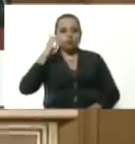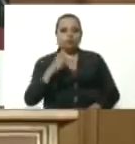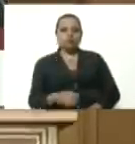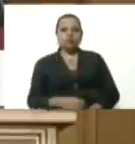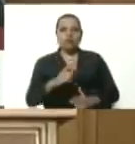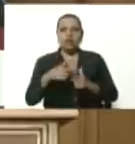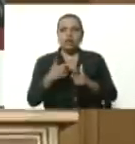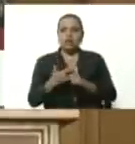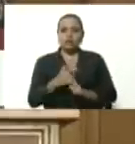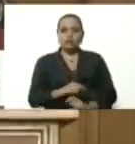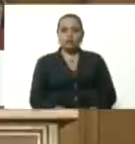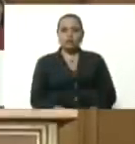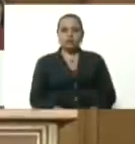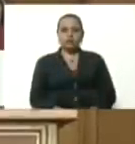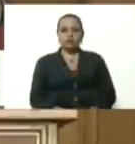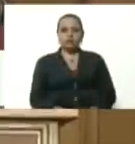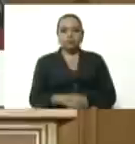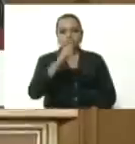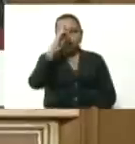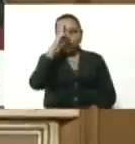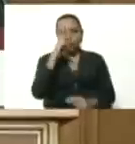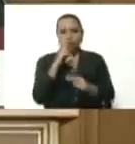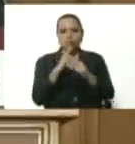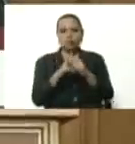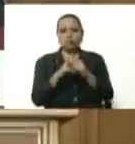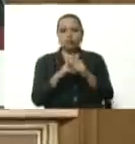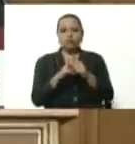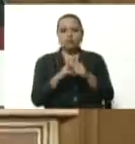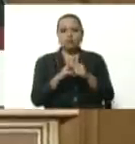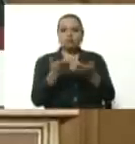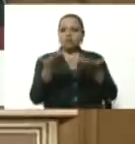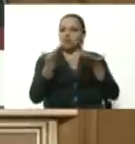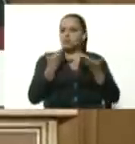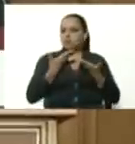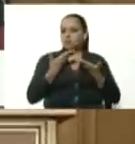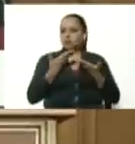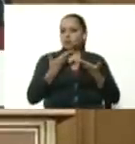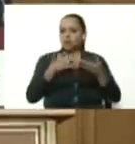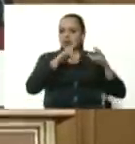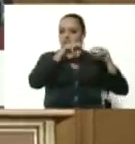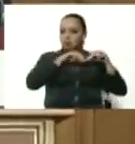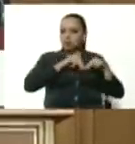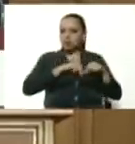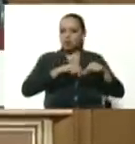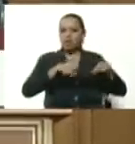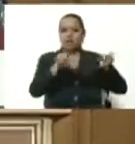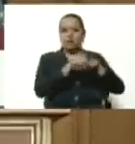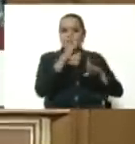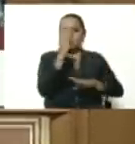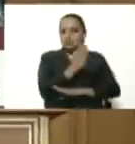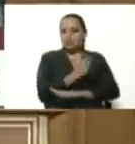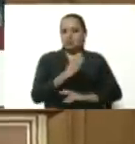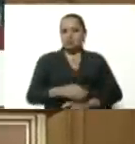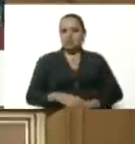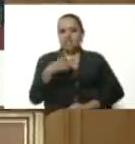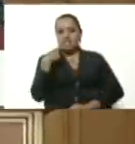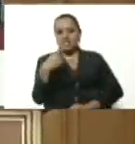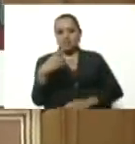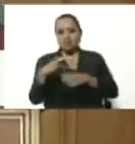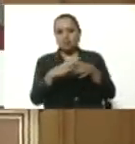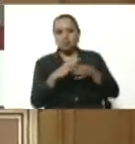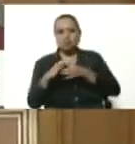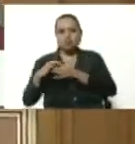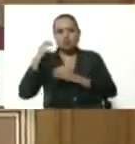bueno, honrados de recibir esa condecoración y le decimos a esa Unión